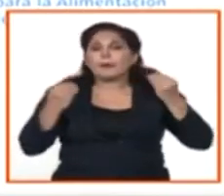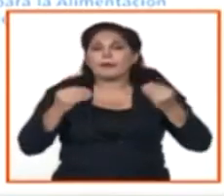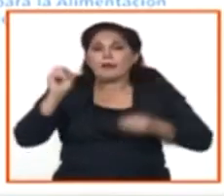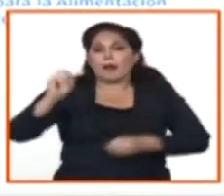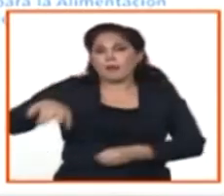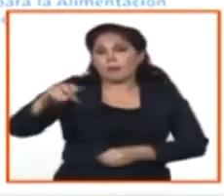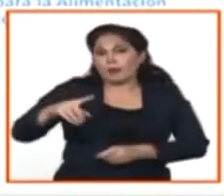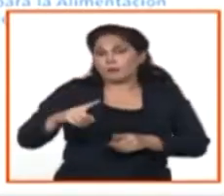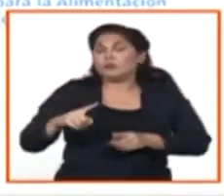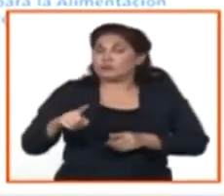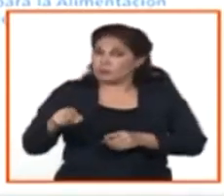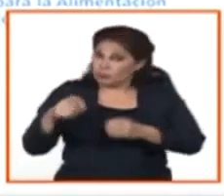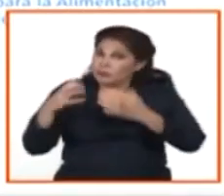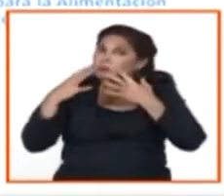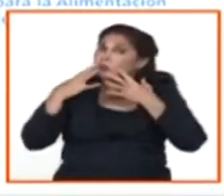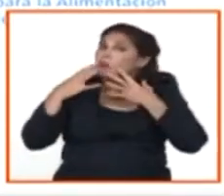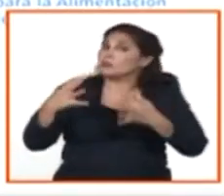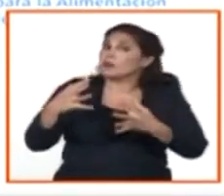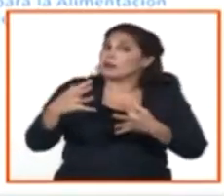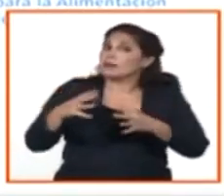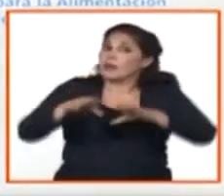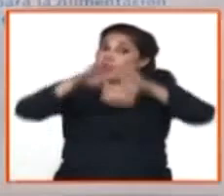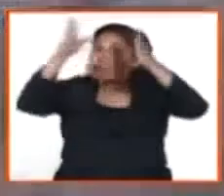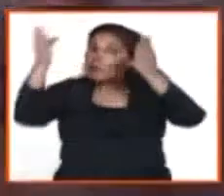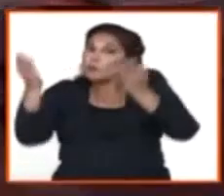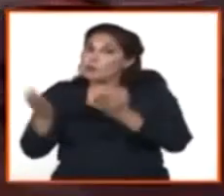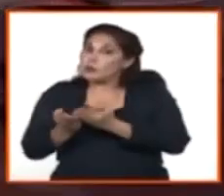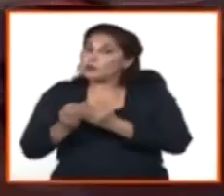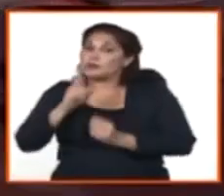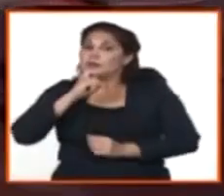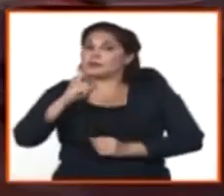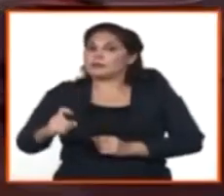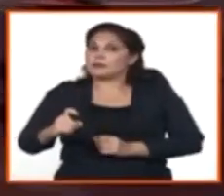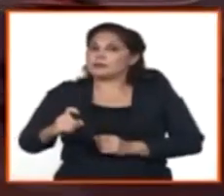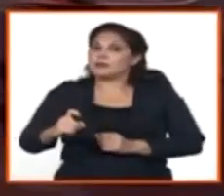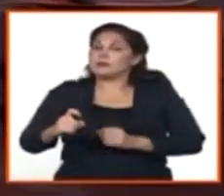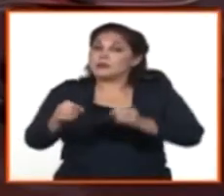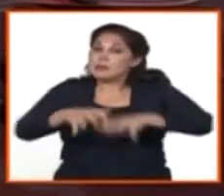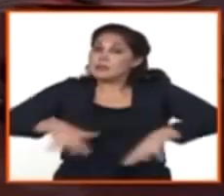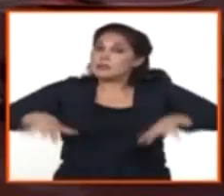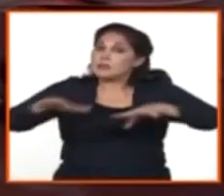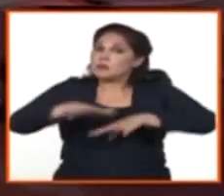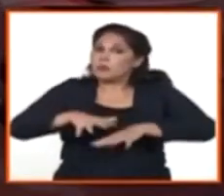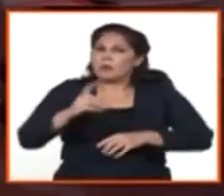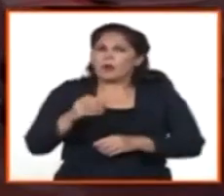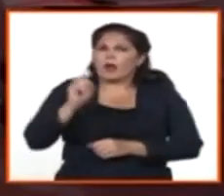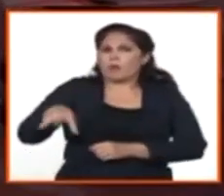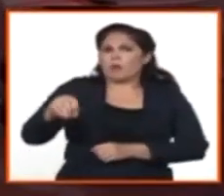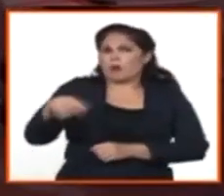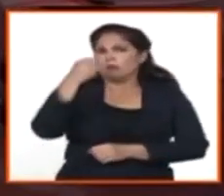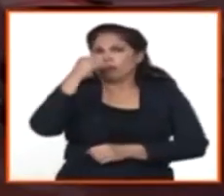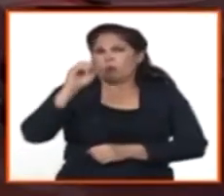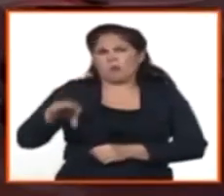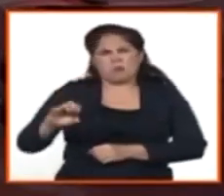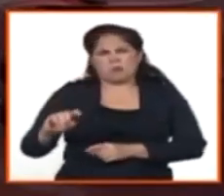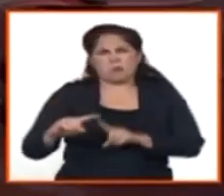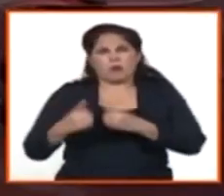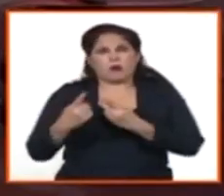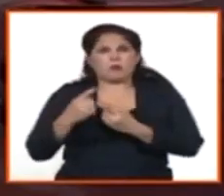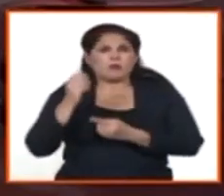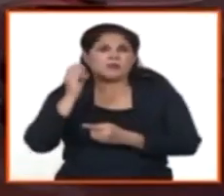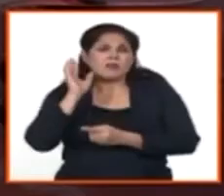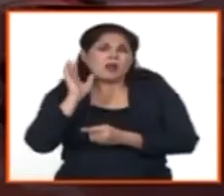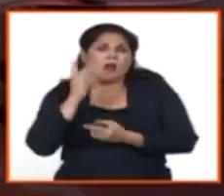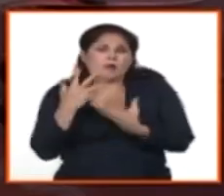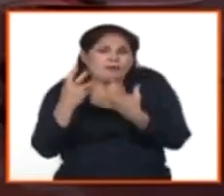un tema muy importante. A nivel mundial es una de las cosas que hoy más se debate en medio de las circunstancias en las que estamos, ¿no? Exactamente.